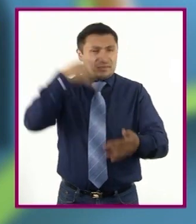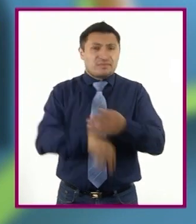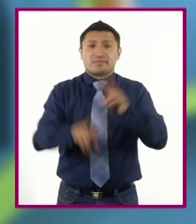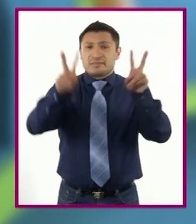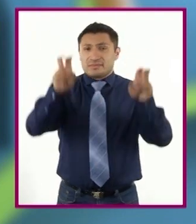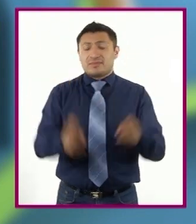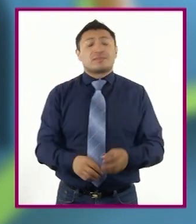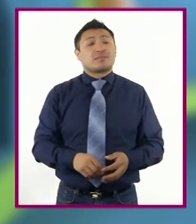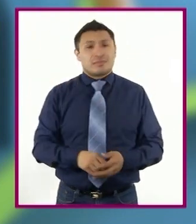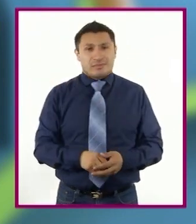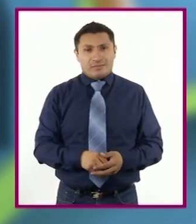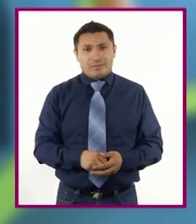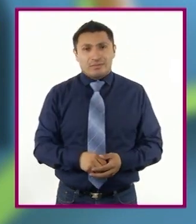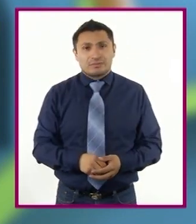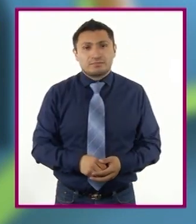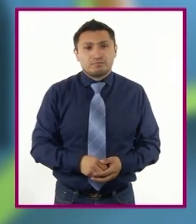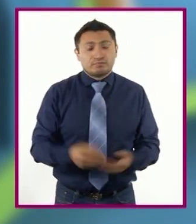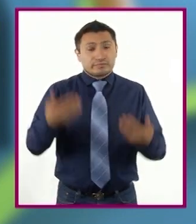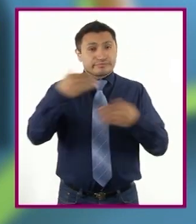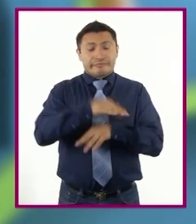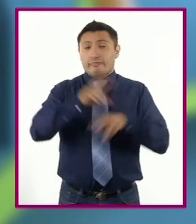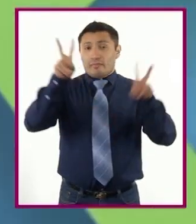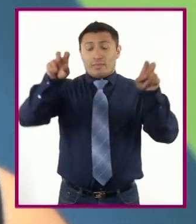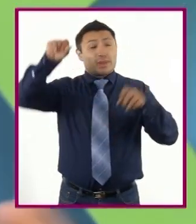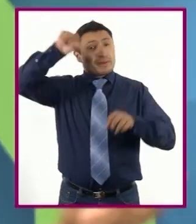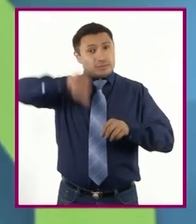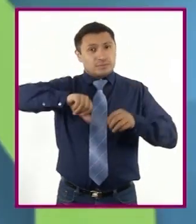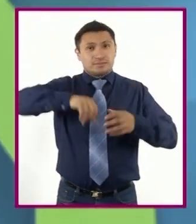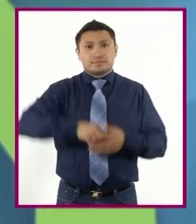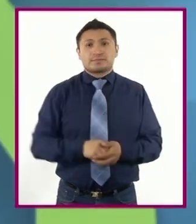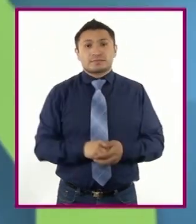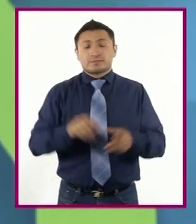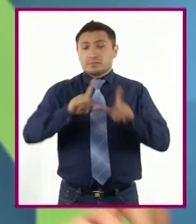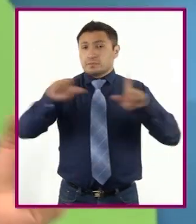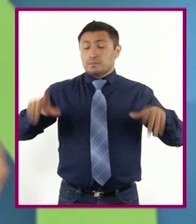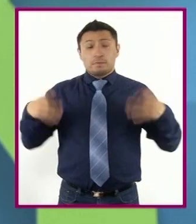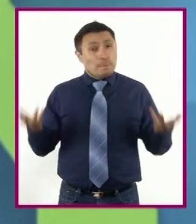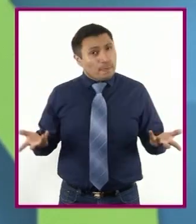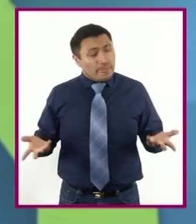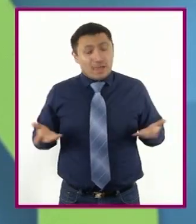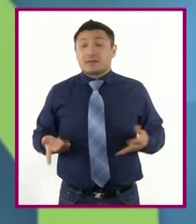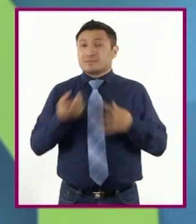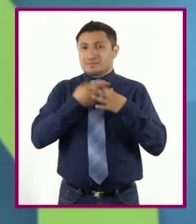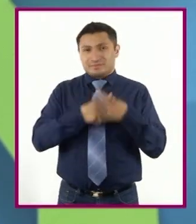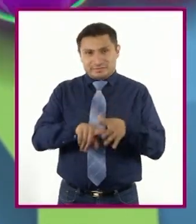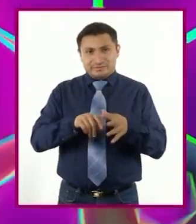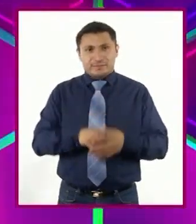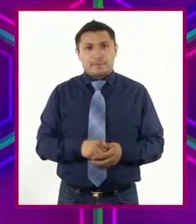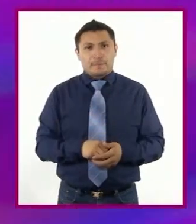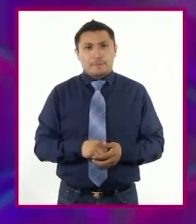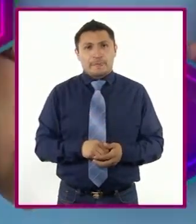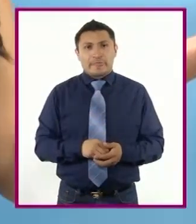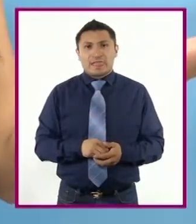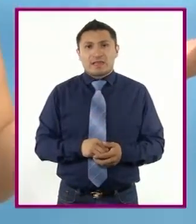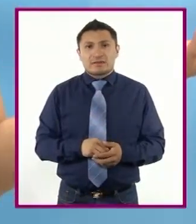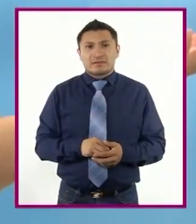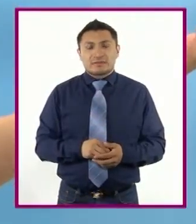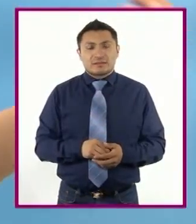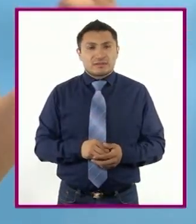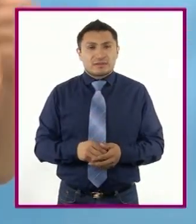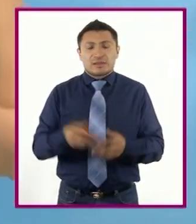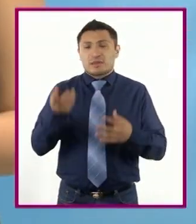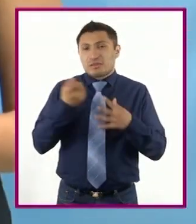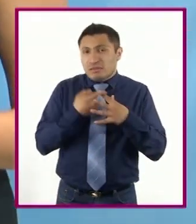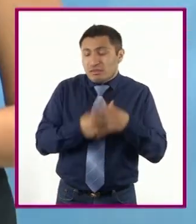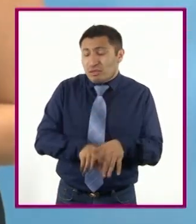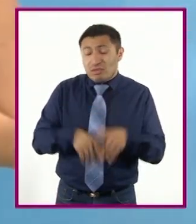y ampliar sus conocimientos acerca del tema. ¿Están listas y listos? ¡Comencemos! Para